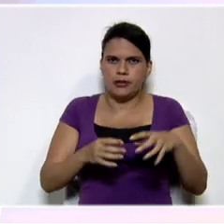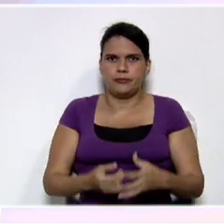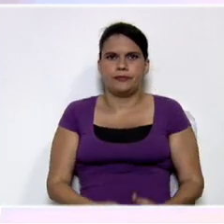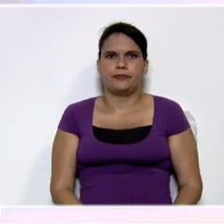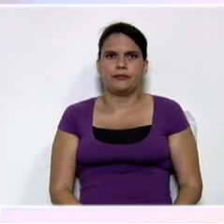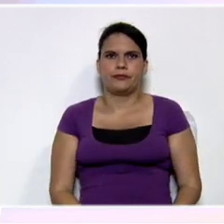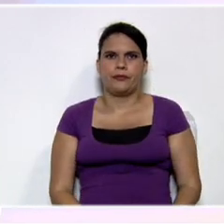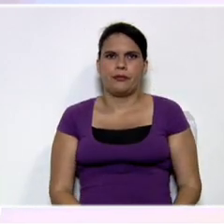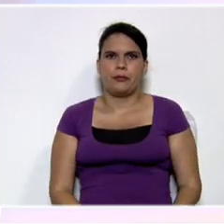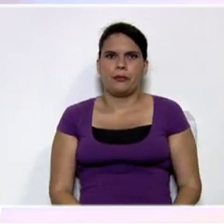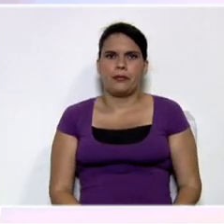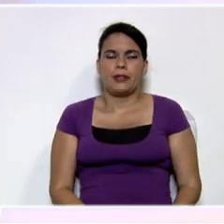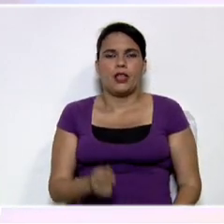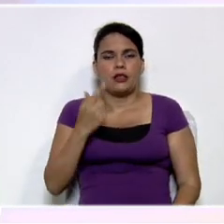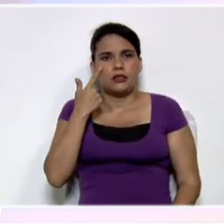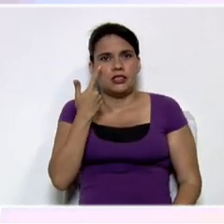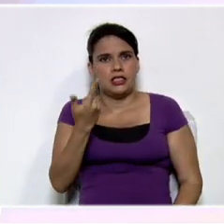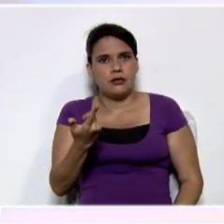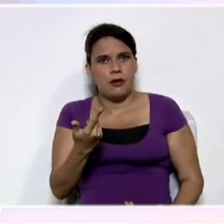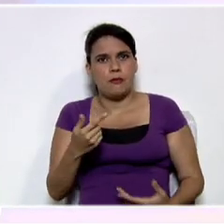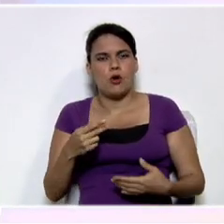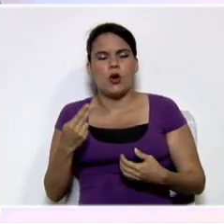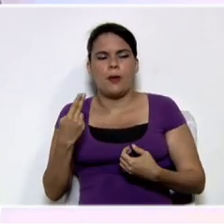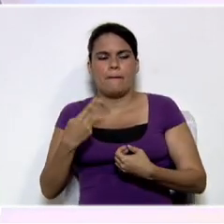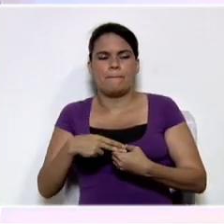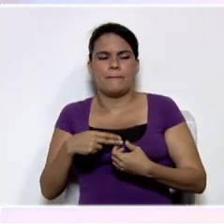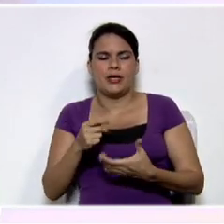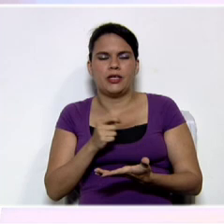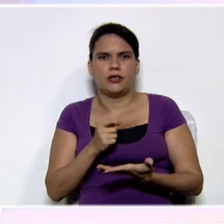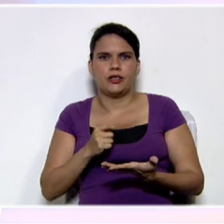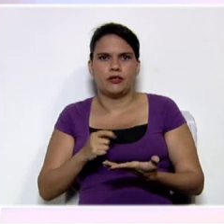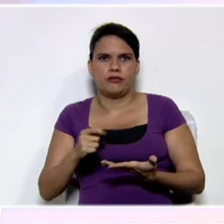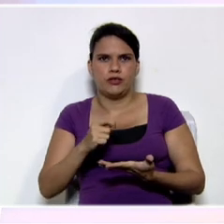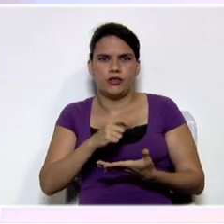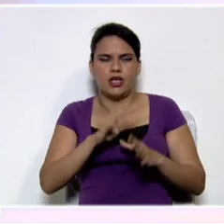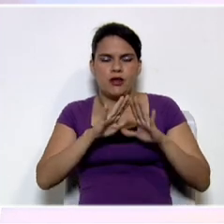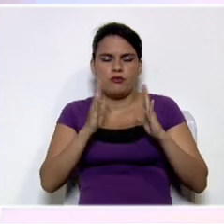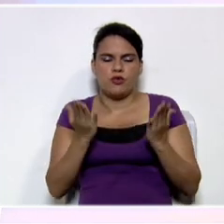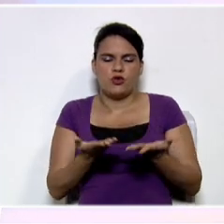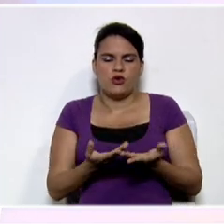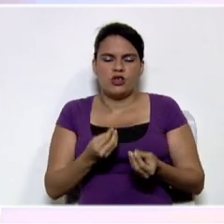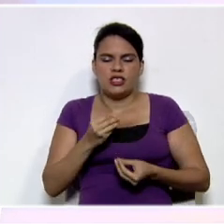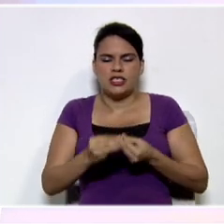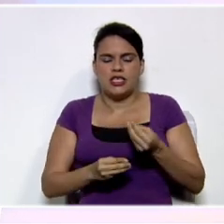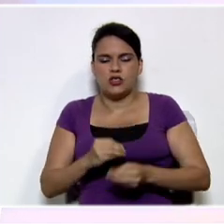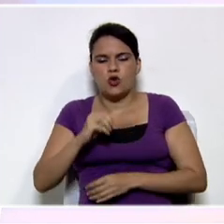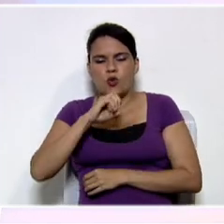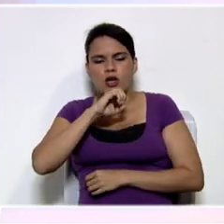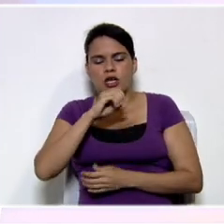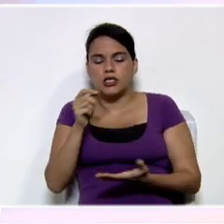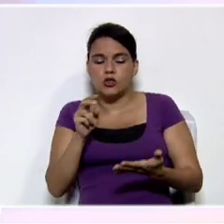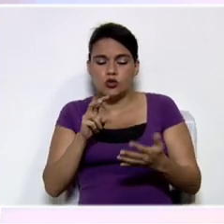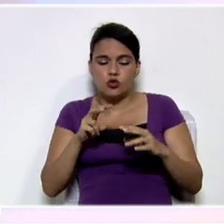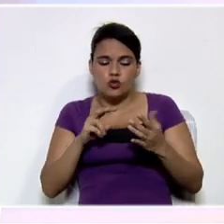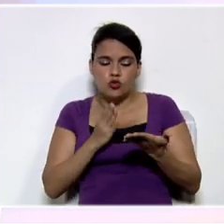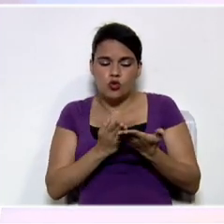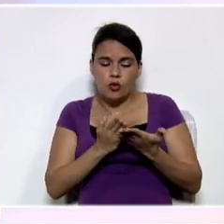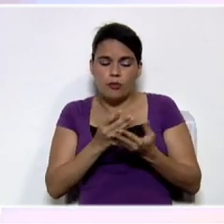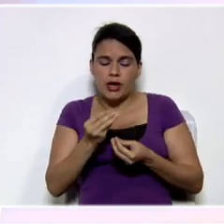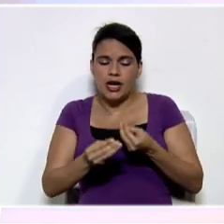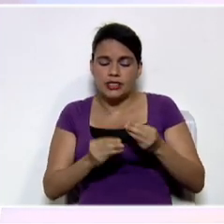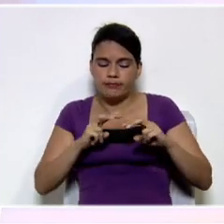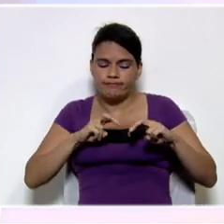petroglifos, en el mundo se hizo un estudio para hacer investigaciones y en el caso venezolano